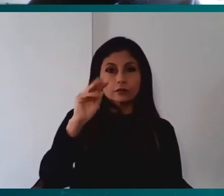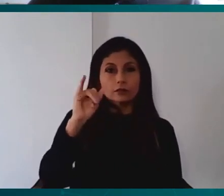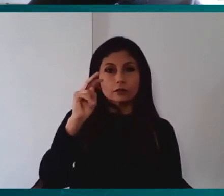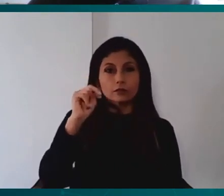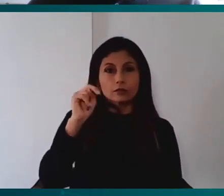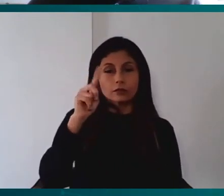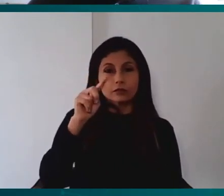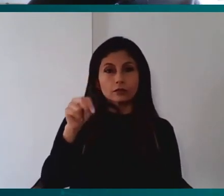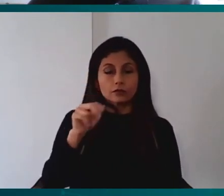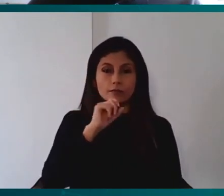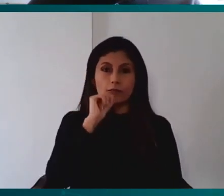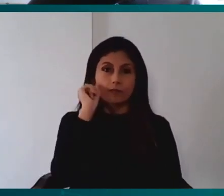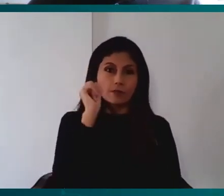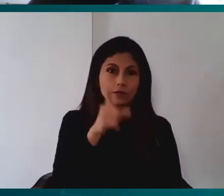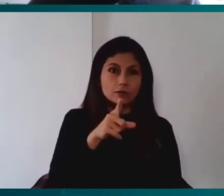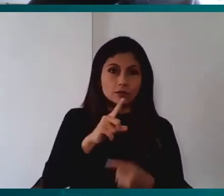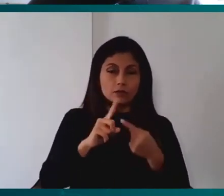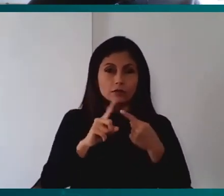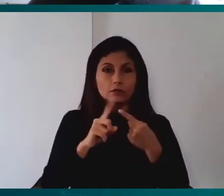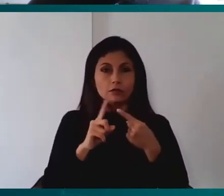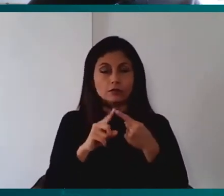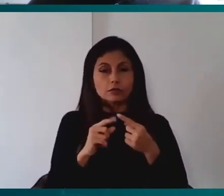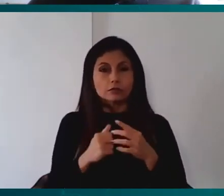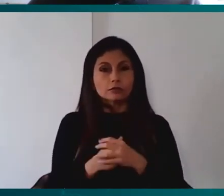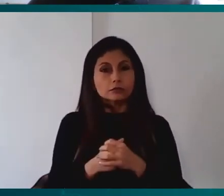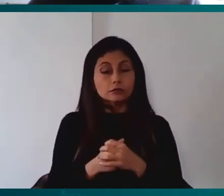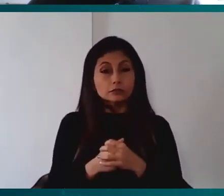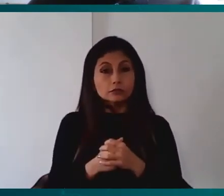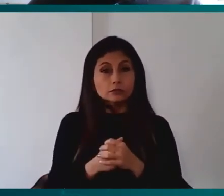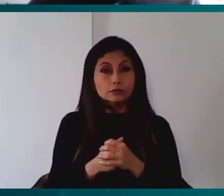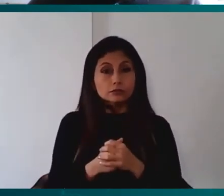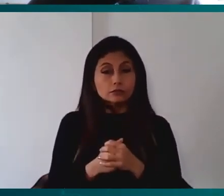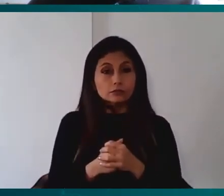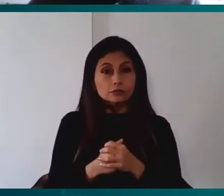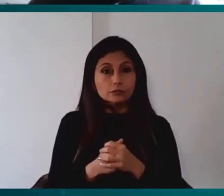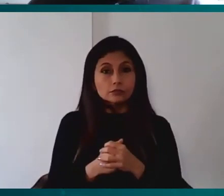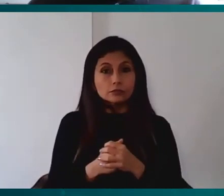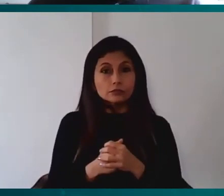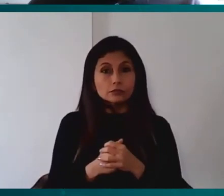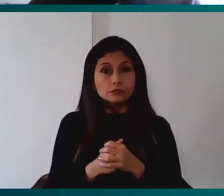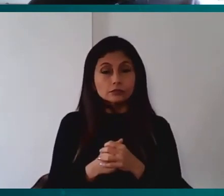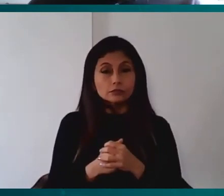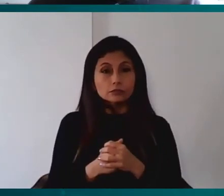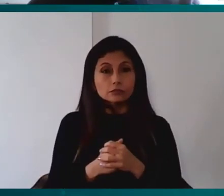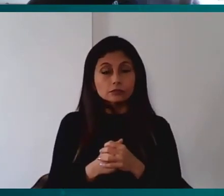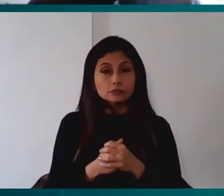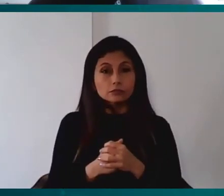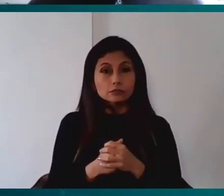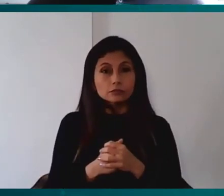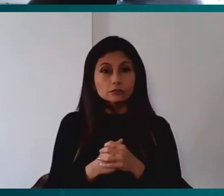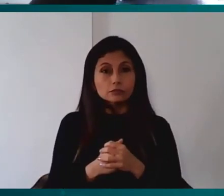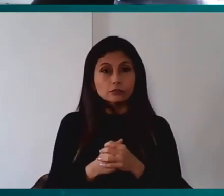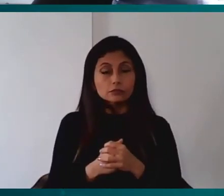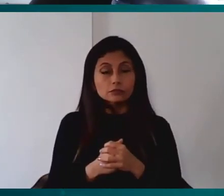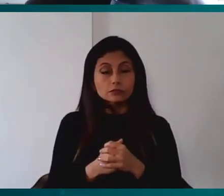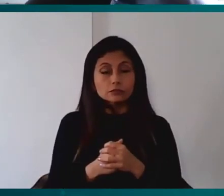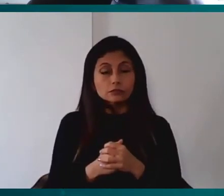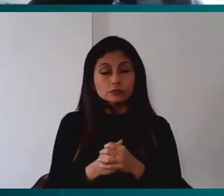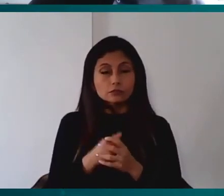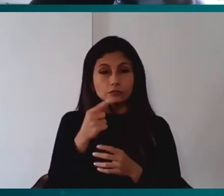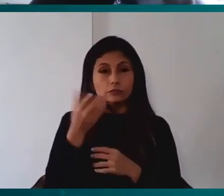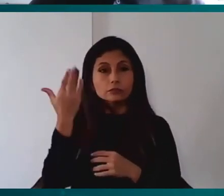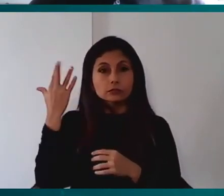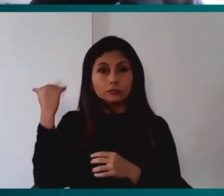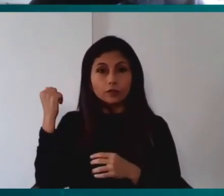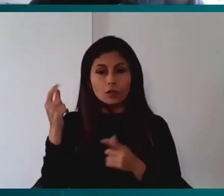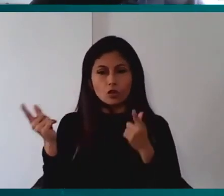siguiente. Bueno, esta es relacionada con las PETARs. Dice, ¿han contemplado el control de